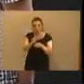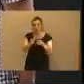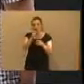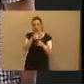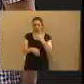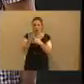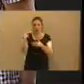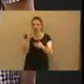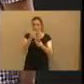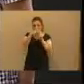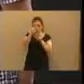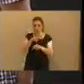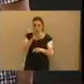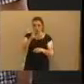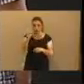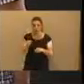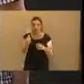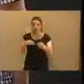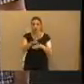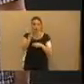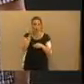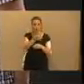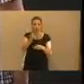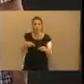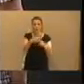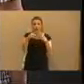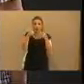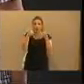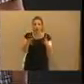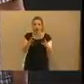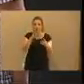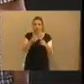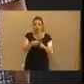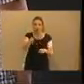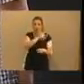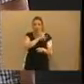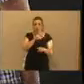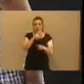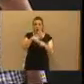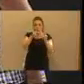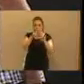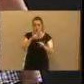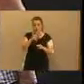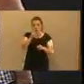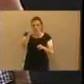UCA. Señora consejera, ¿cuánta cantidad de deuda pública se debe al desfase del UCA? Gracias, señor López.